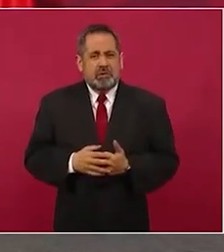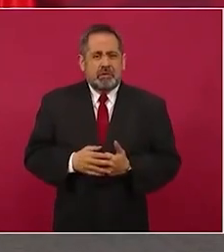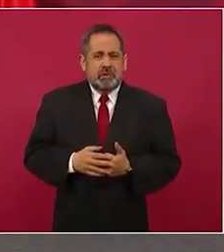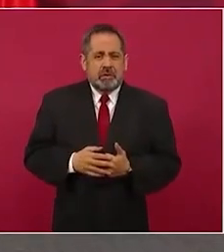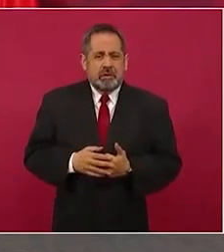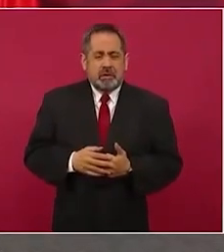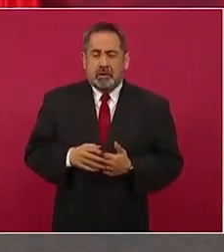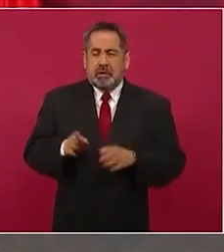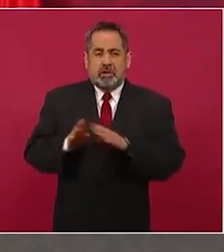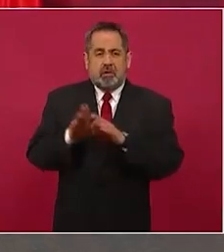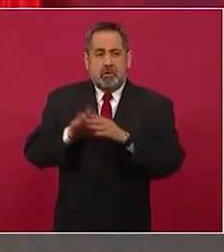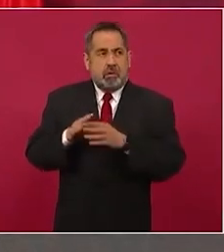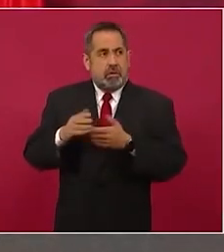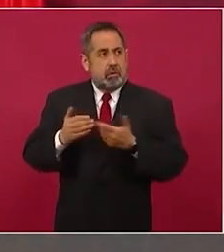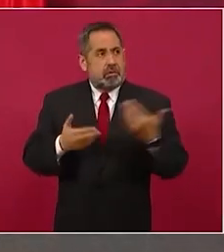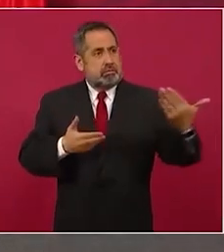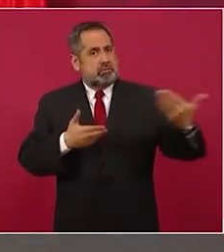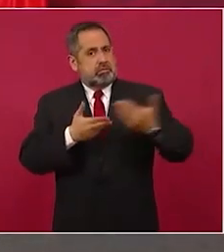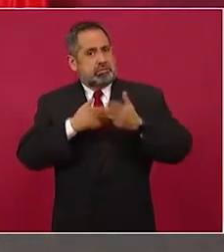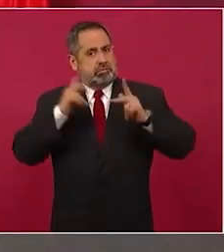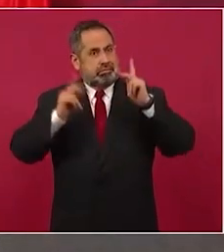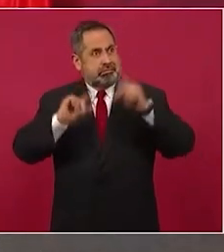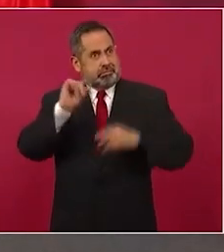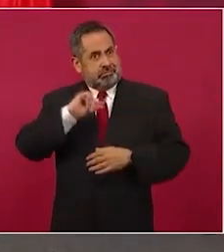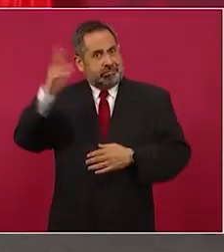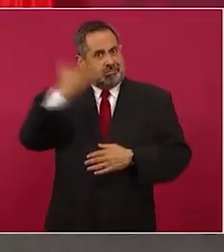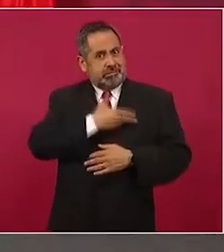Estando de por medio una visita presidencial.